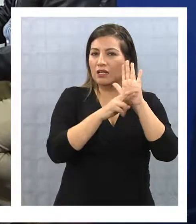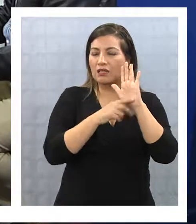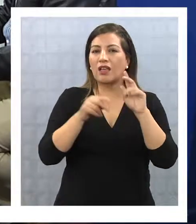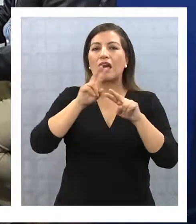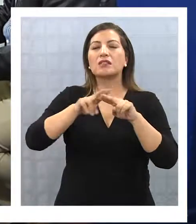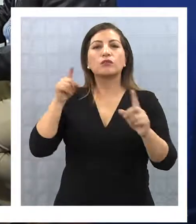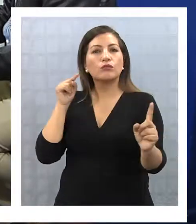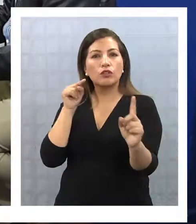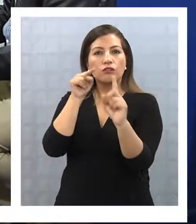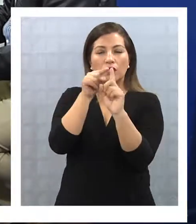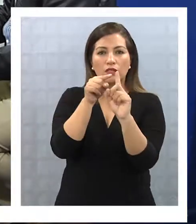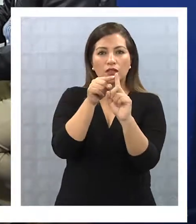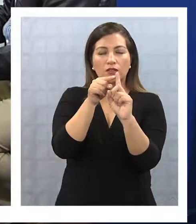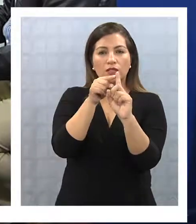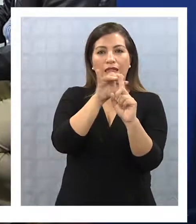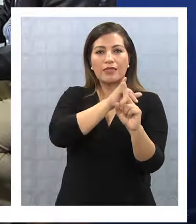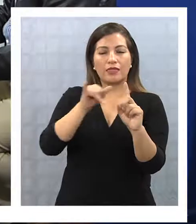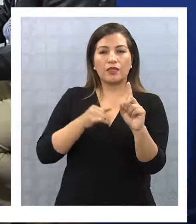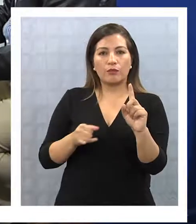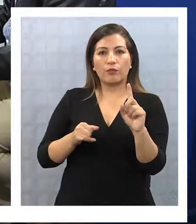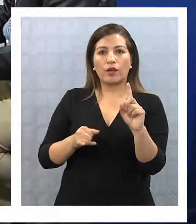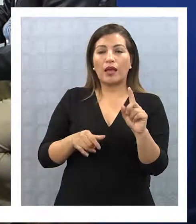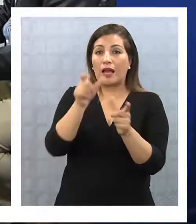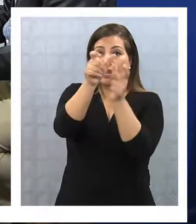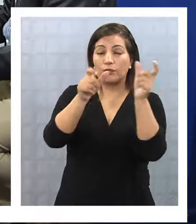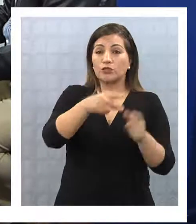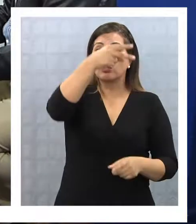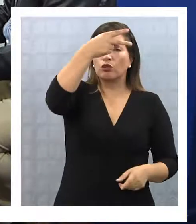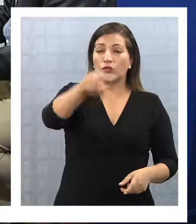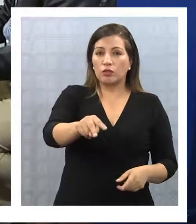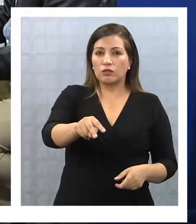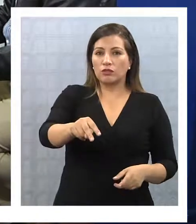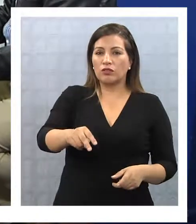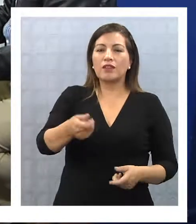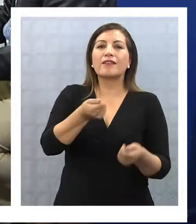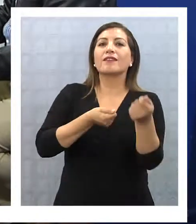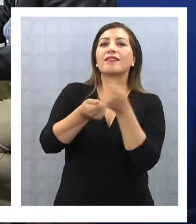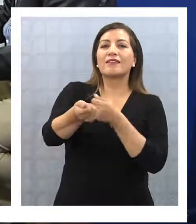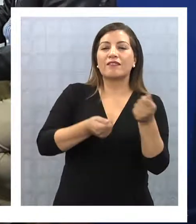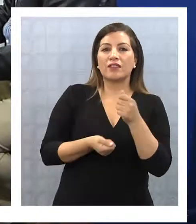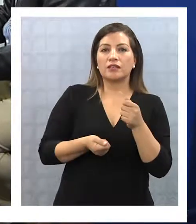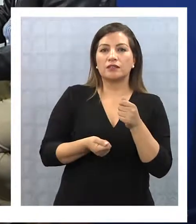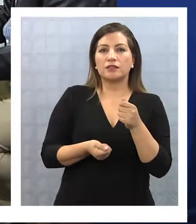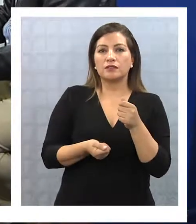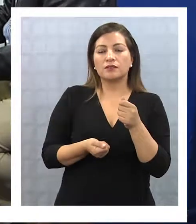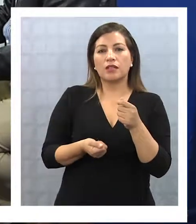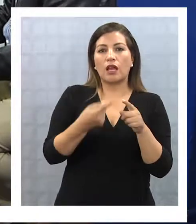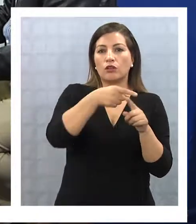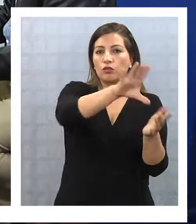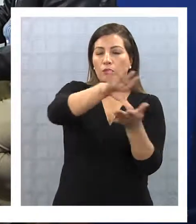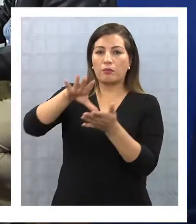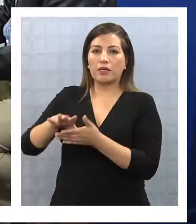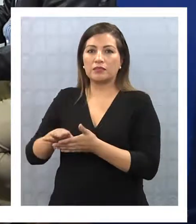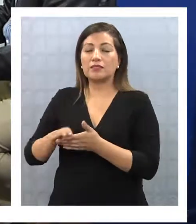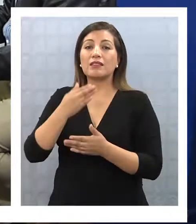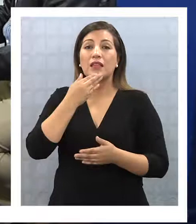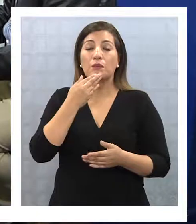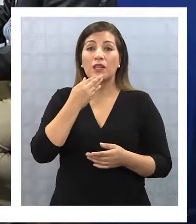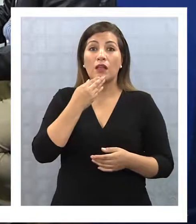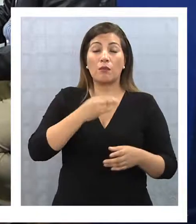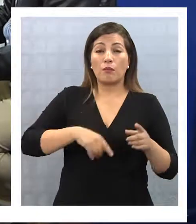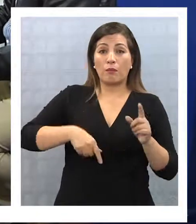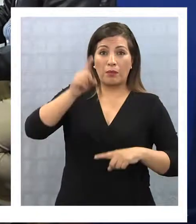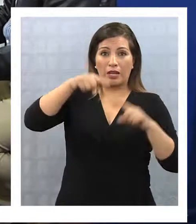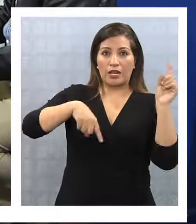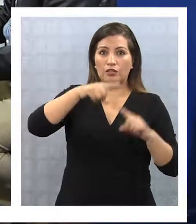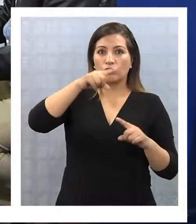metas que se le va a establecer a los productores e importadores de los productos prioritarios, que son 6, para recolectar y valorizar. ¿Ya?